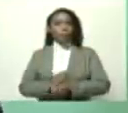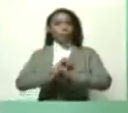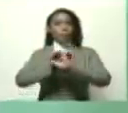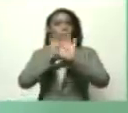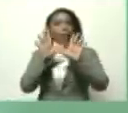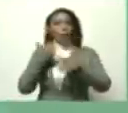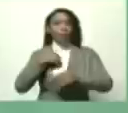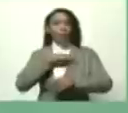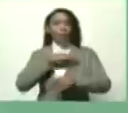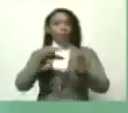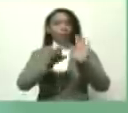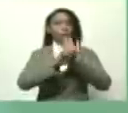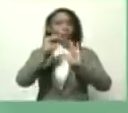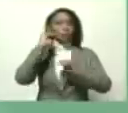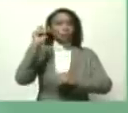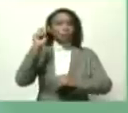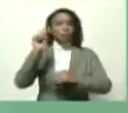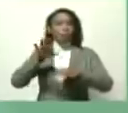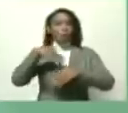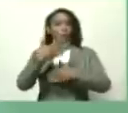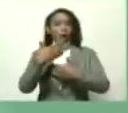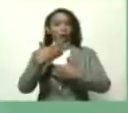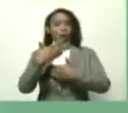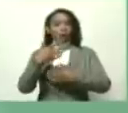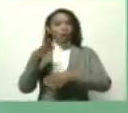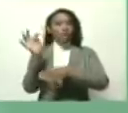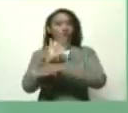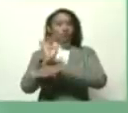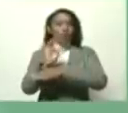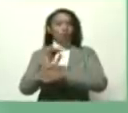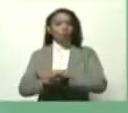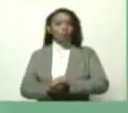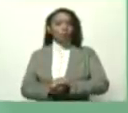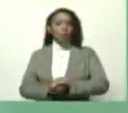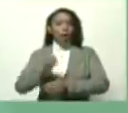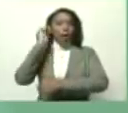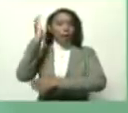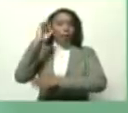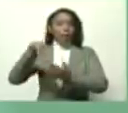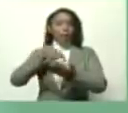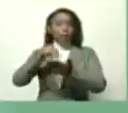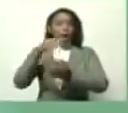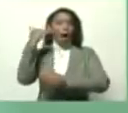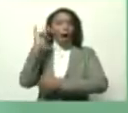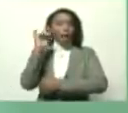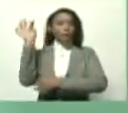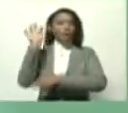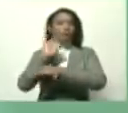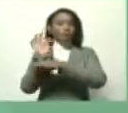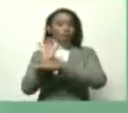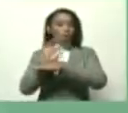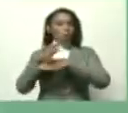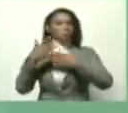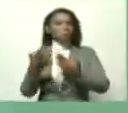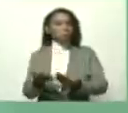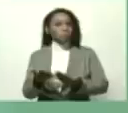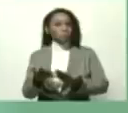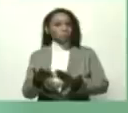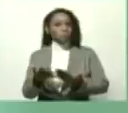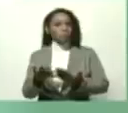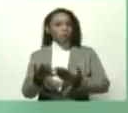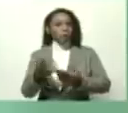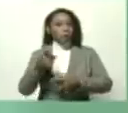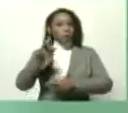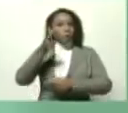nuestra Constitución cuáles son las funciones. El Parlamento Nacional tiene una función de